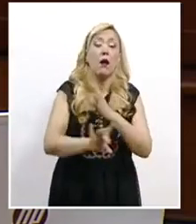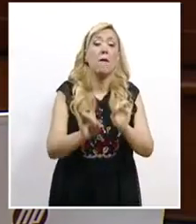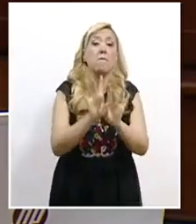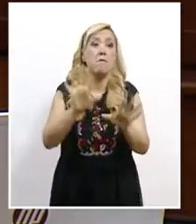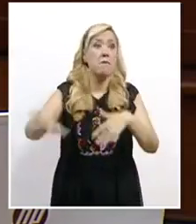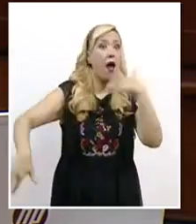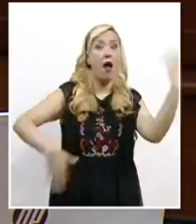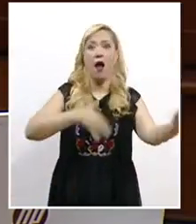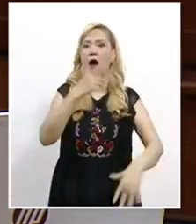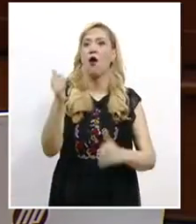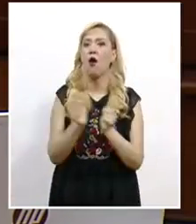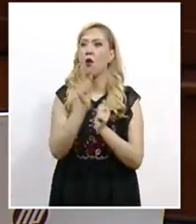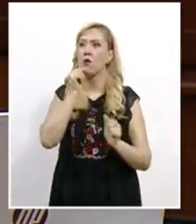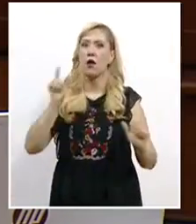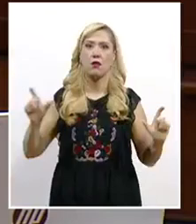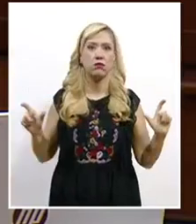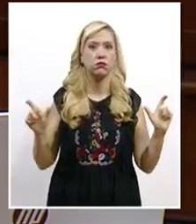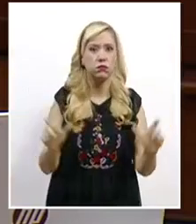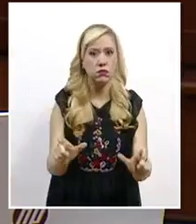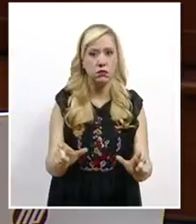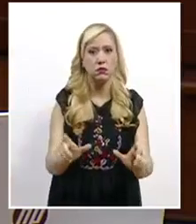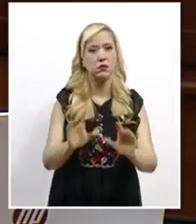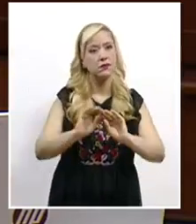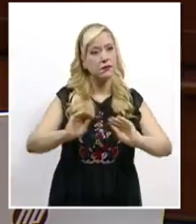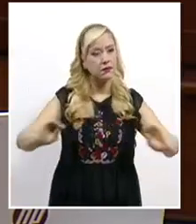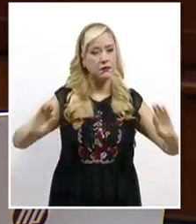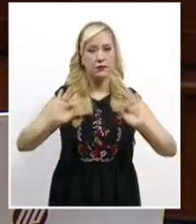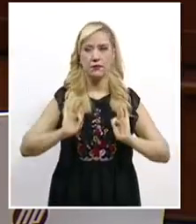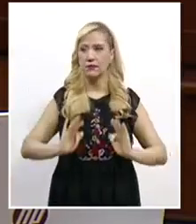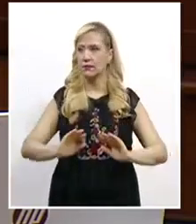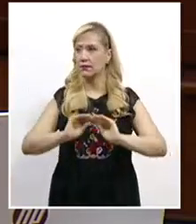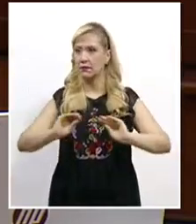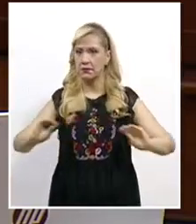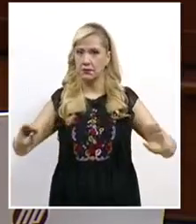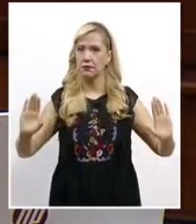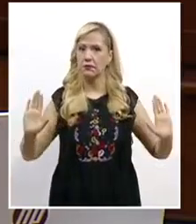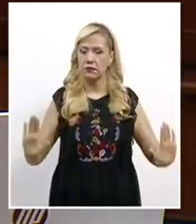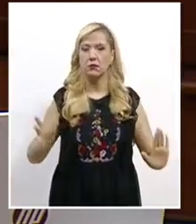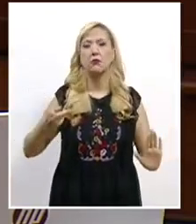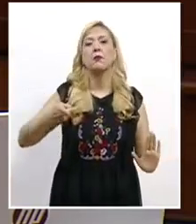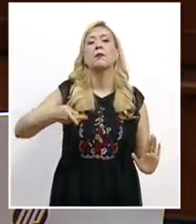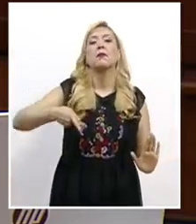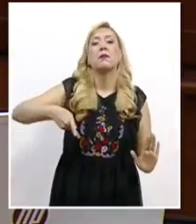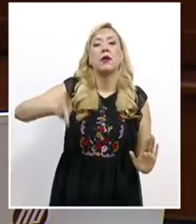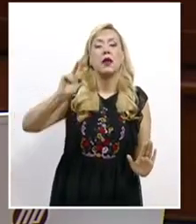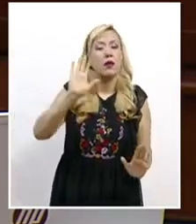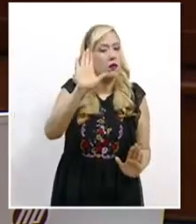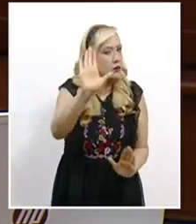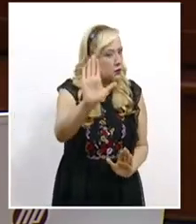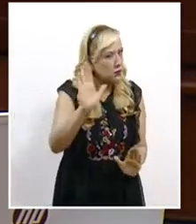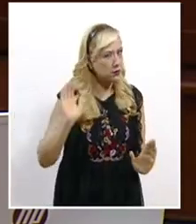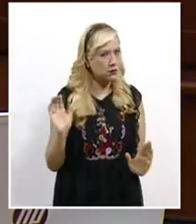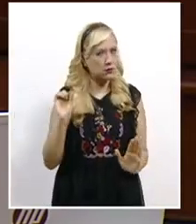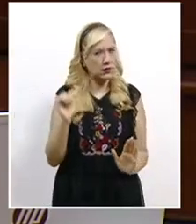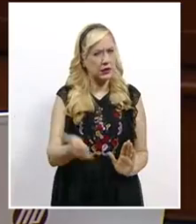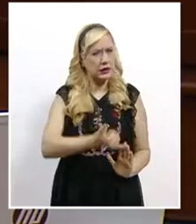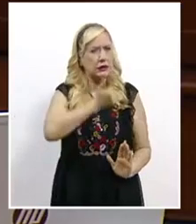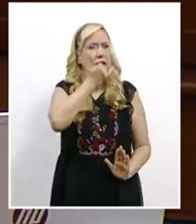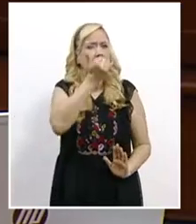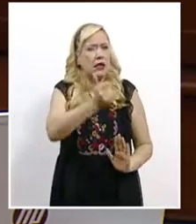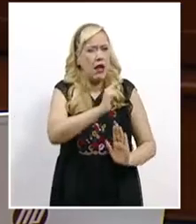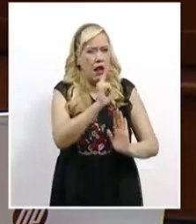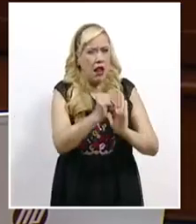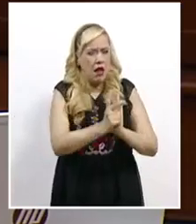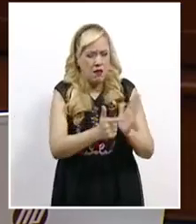alteración de la paz pública, la tranquilidad o seguridad sociales, al resultar ambigua y al generar un